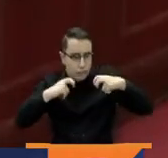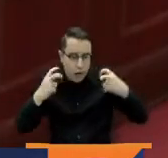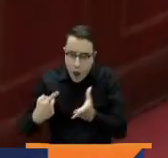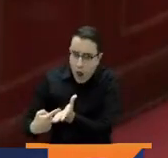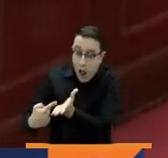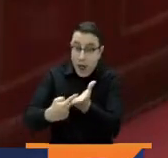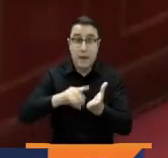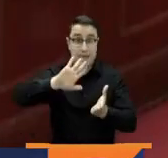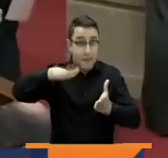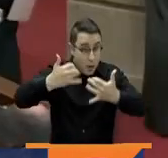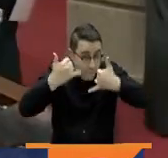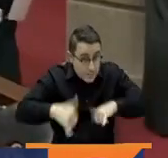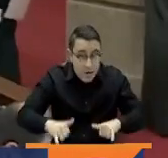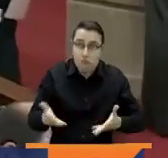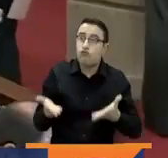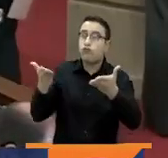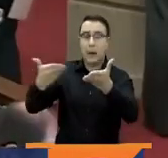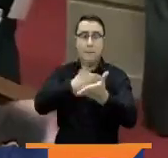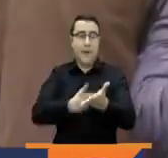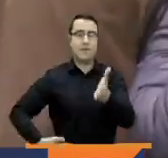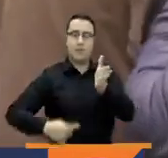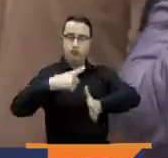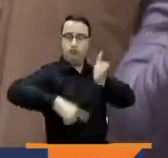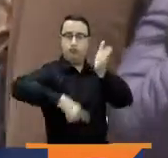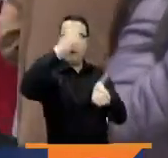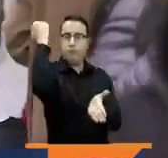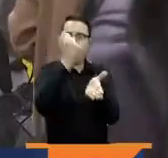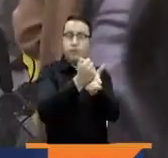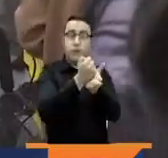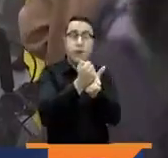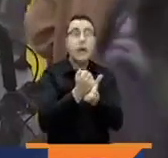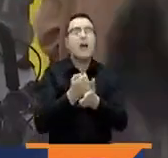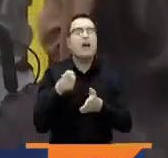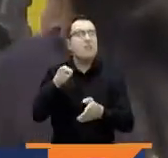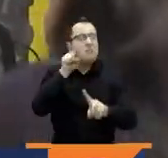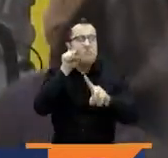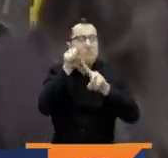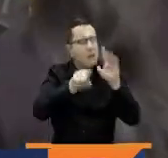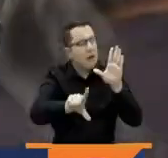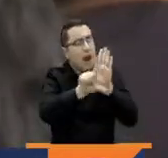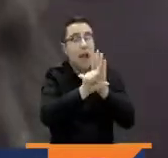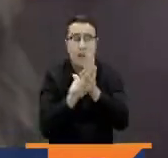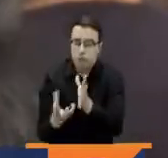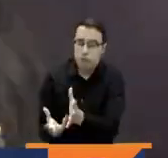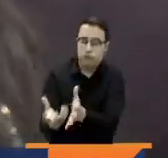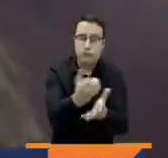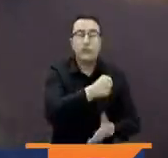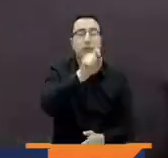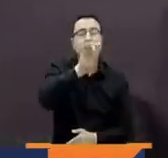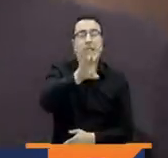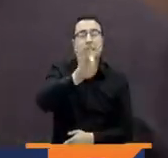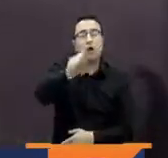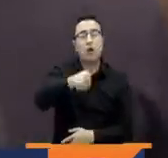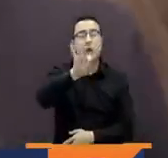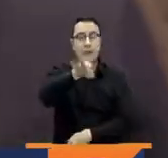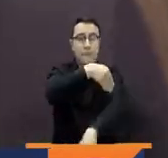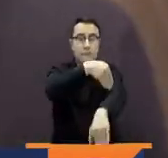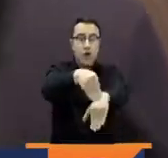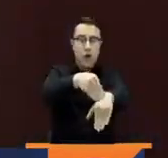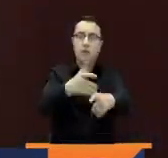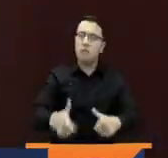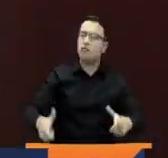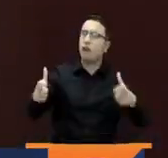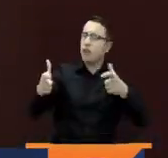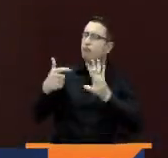presidencial. El proyecto de inversión social estima recaudar 15,2 billones de pesos y es un espaldarazo del legislativo al gobierno nacional. Damos un